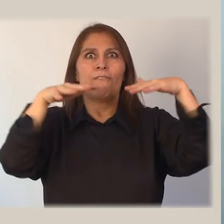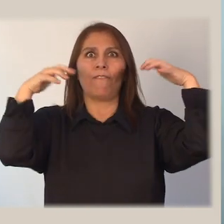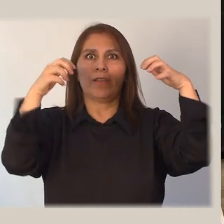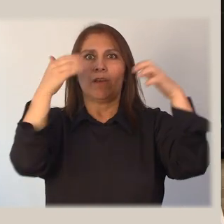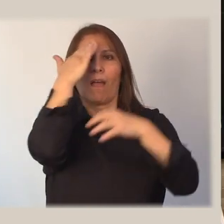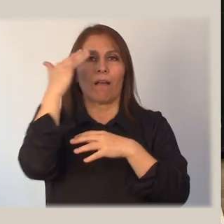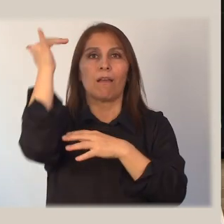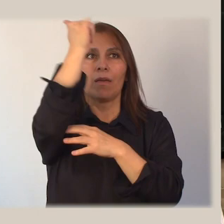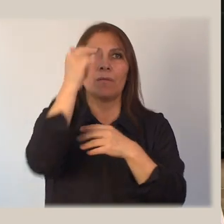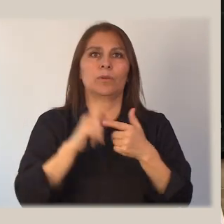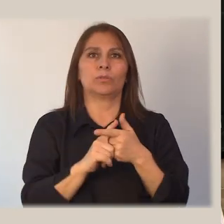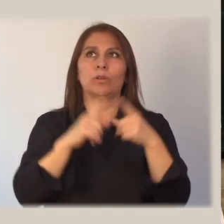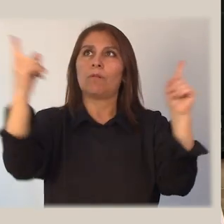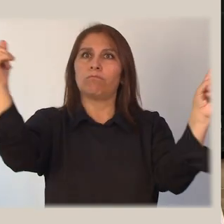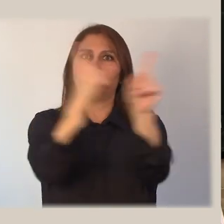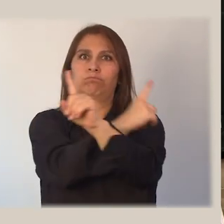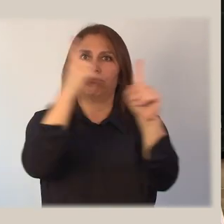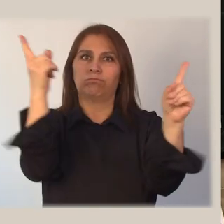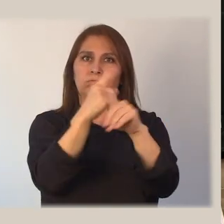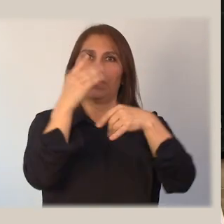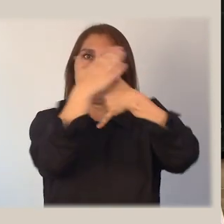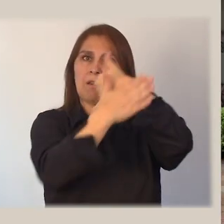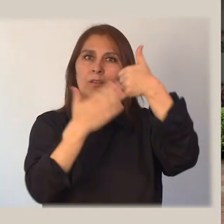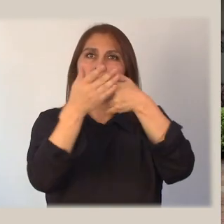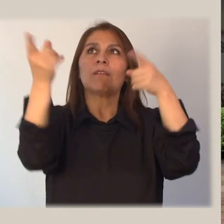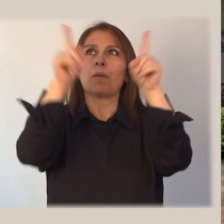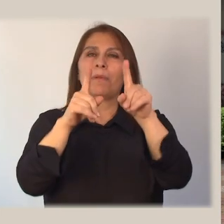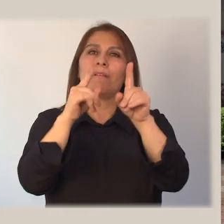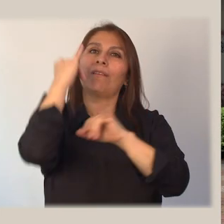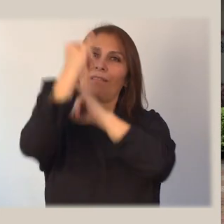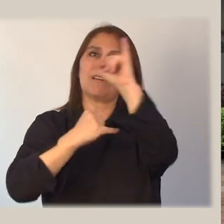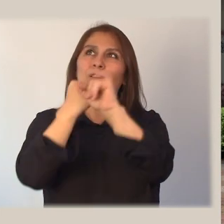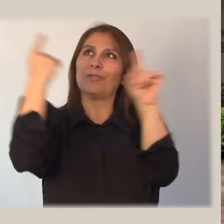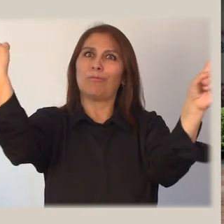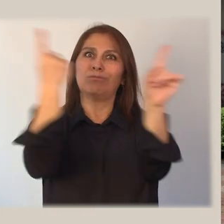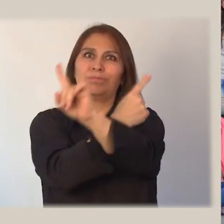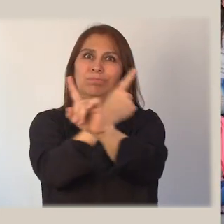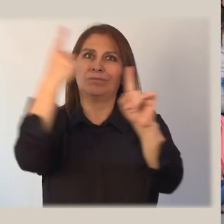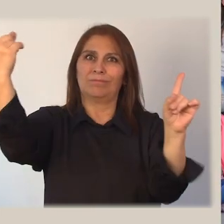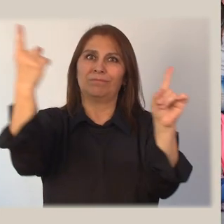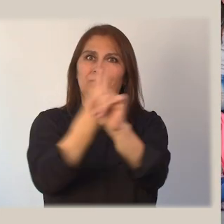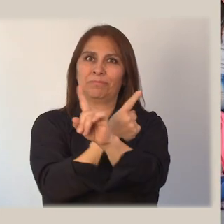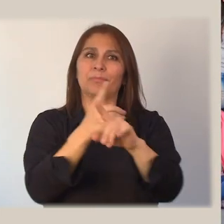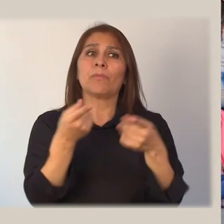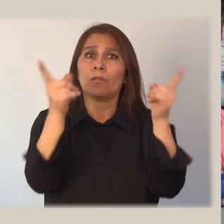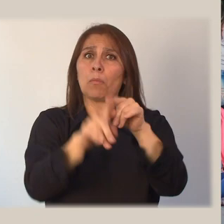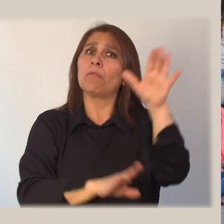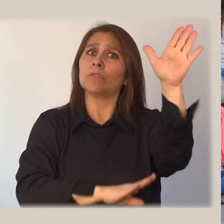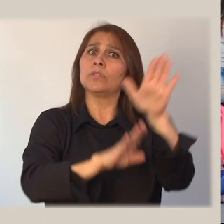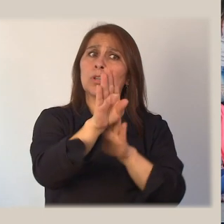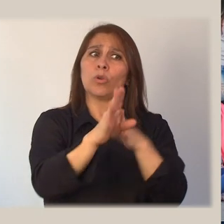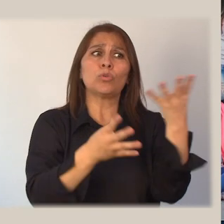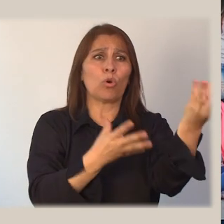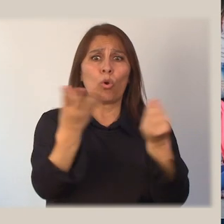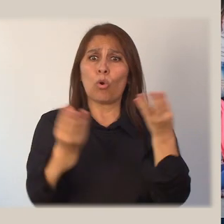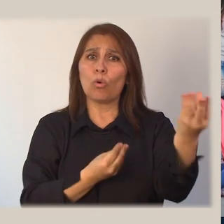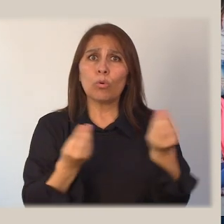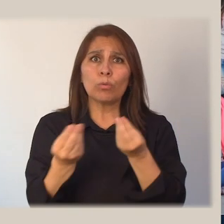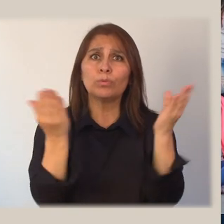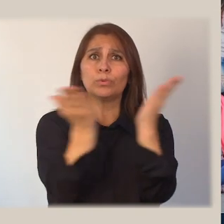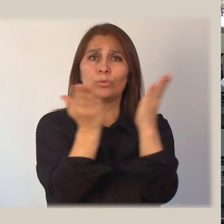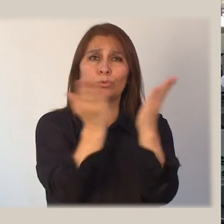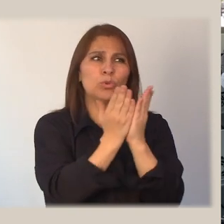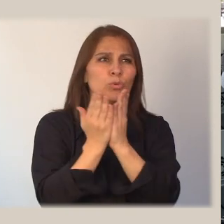como la realización de eventos académicos, la movilidad nacional e internacional de los estudiantes y el desarrollo